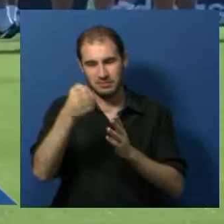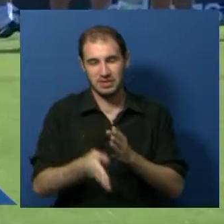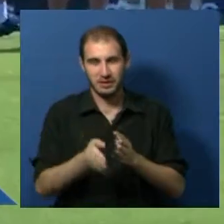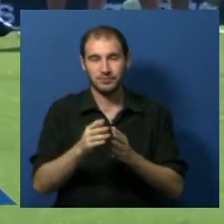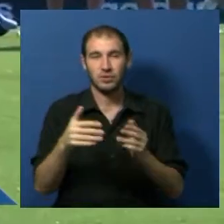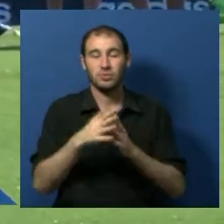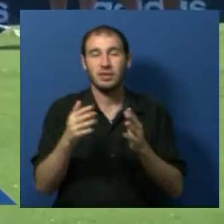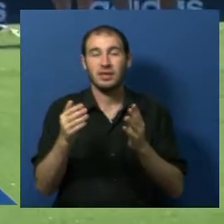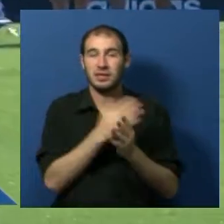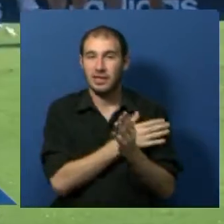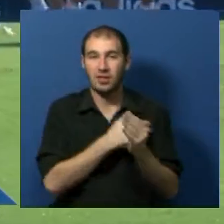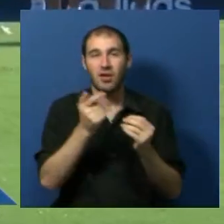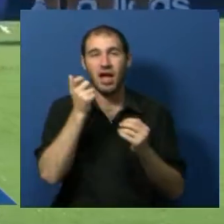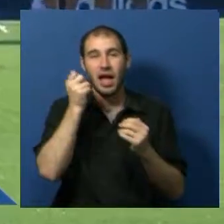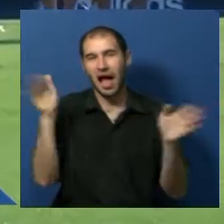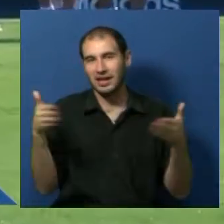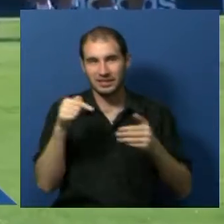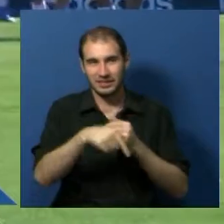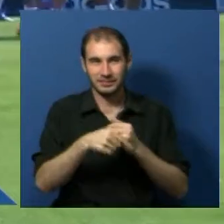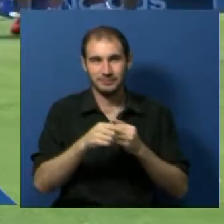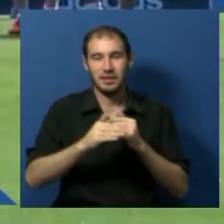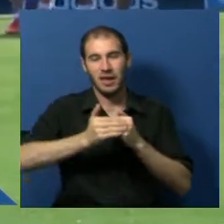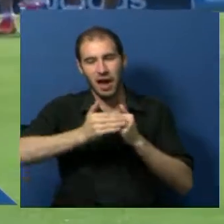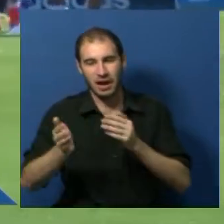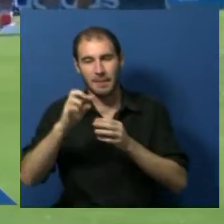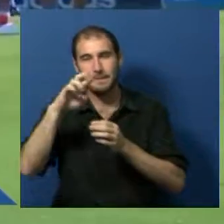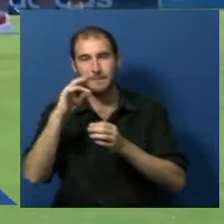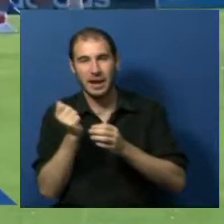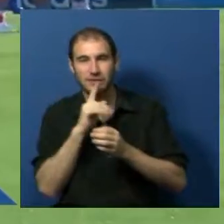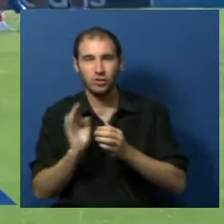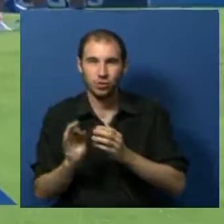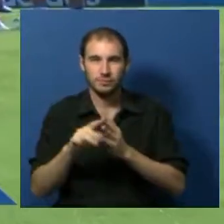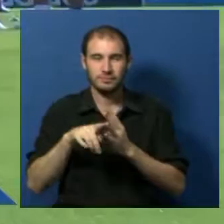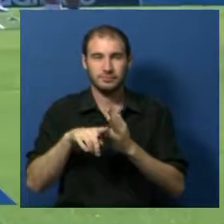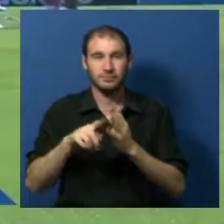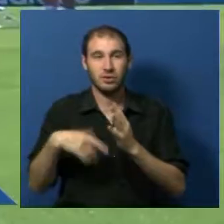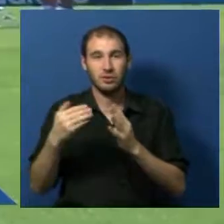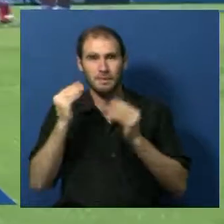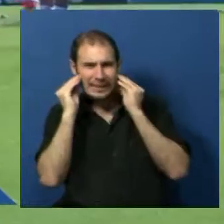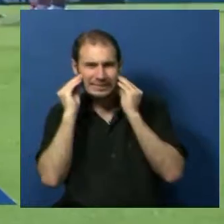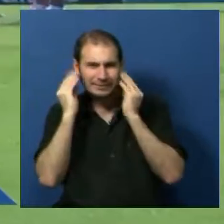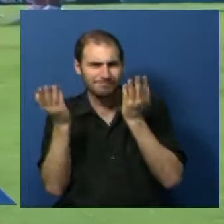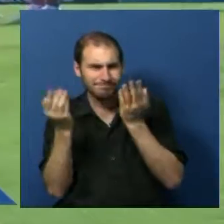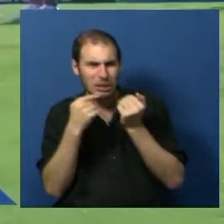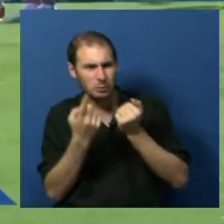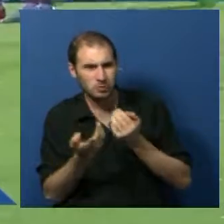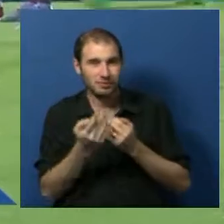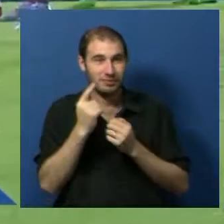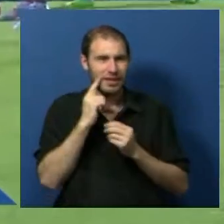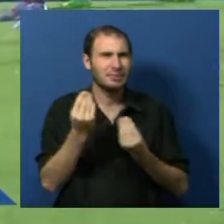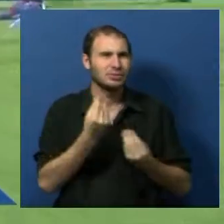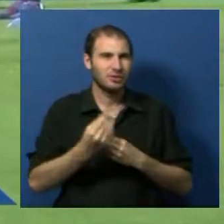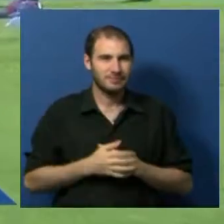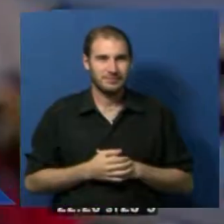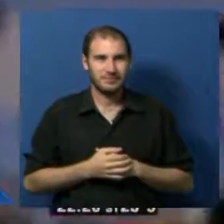Por el sector izquierdo, una fija, Ángel Di María. Arriba, Prato y Messi. Pregunto. ¡Epa! ¿Qué pasó